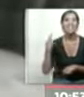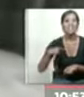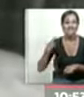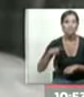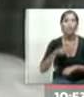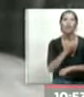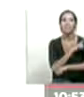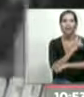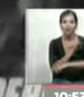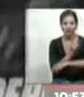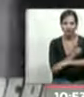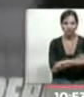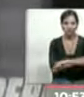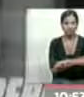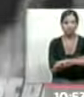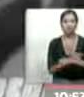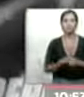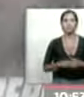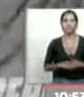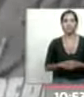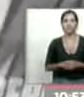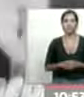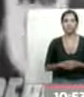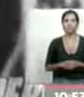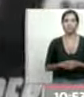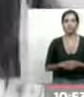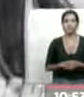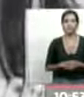¡Tienes el poder!